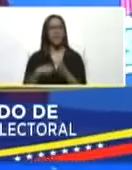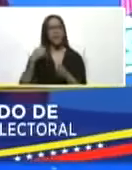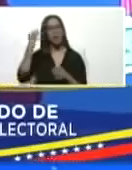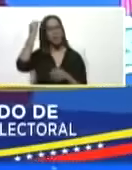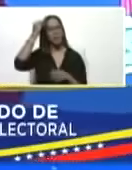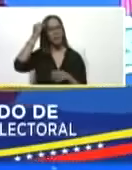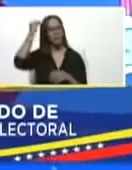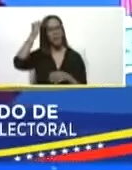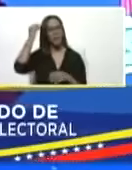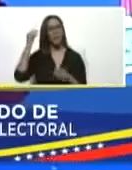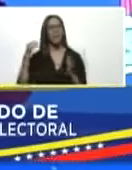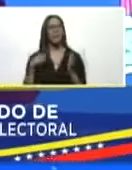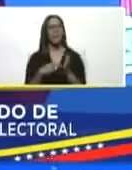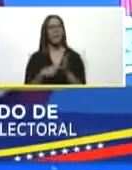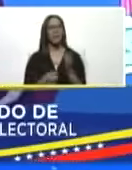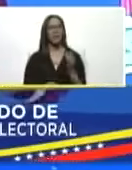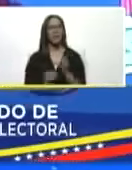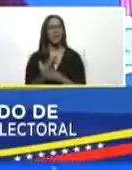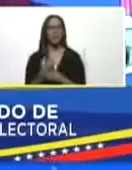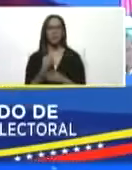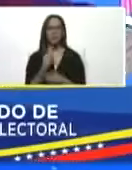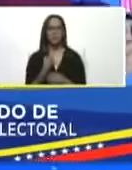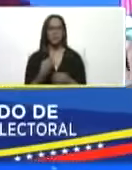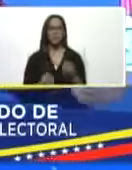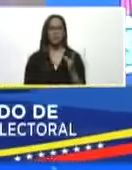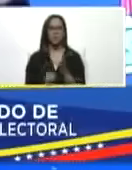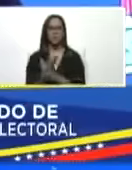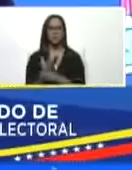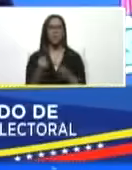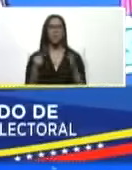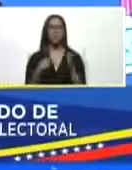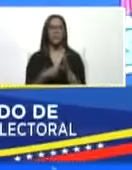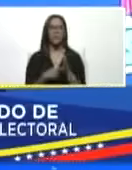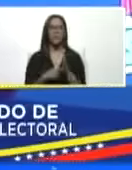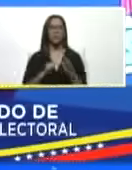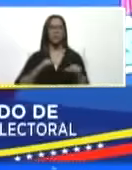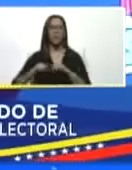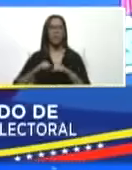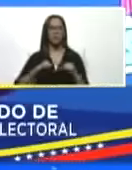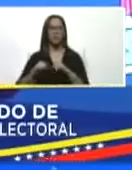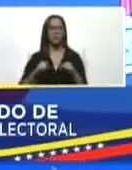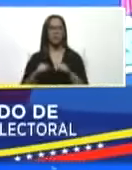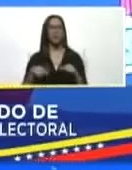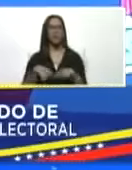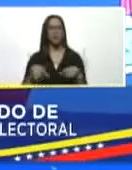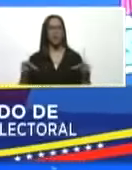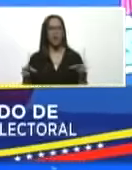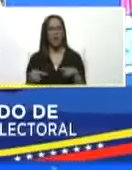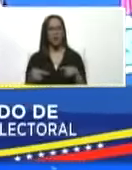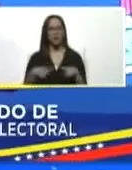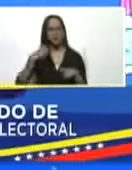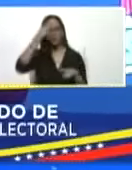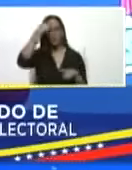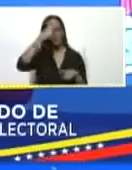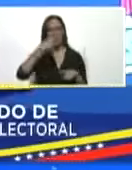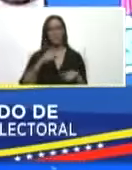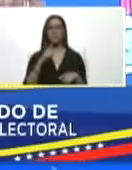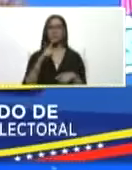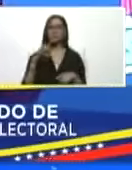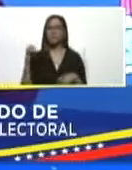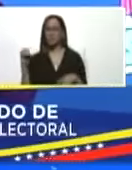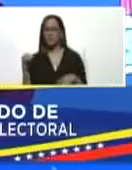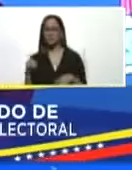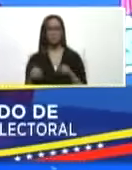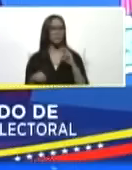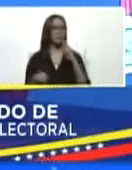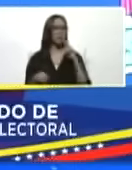1000 pensamientos, 1000 flores. Yo digo que florezcan 1000 movilizaciones locales del pueblo 100 por aquí,